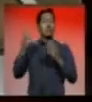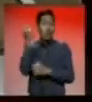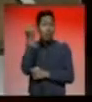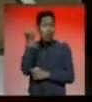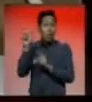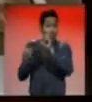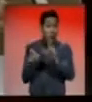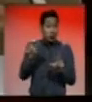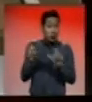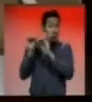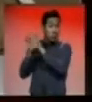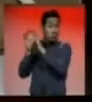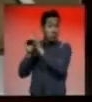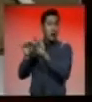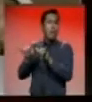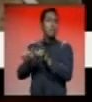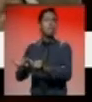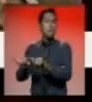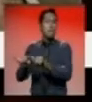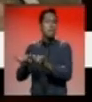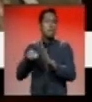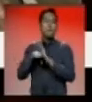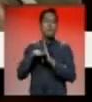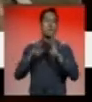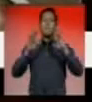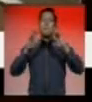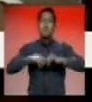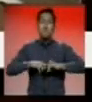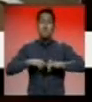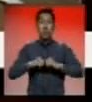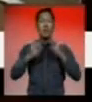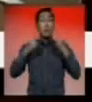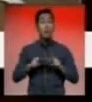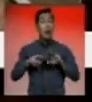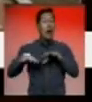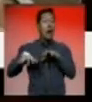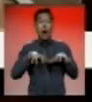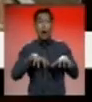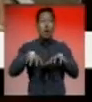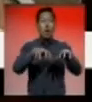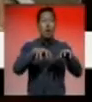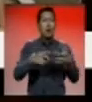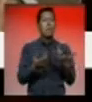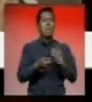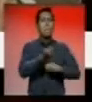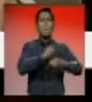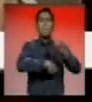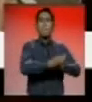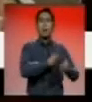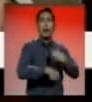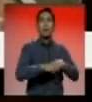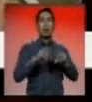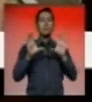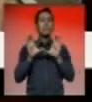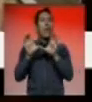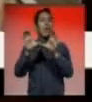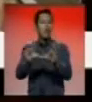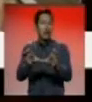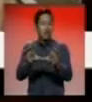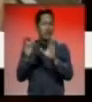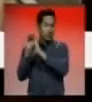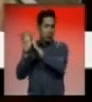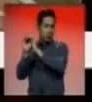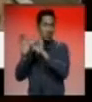depósitos en el feriado bancario y a su vez generó la actividad posterior de la venta de los famosos cds certificados de